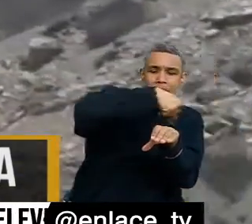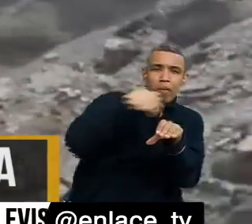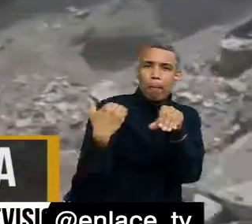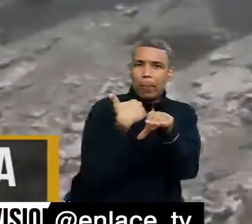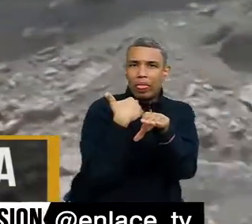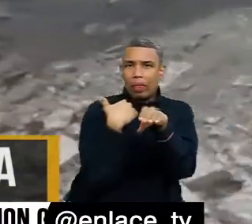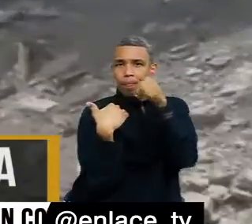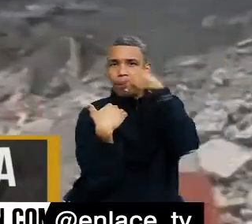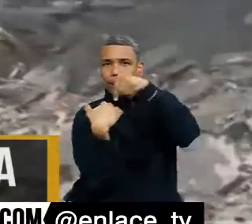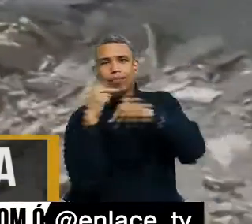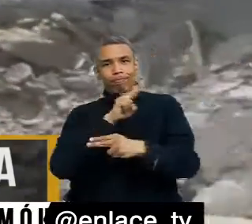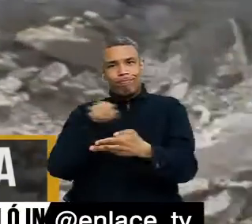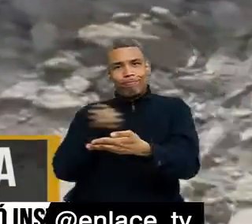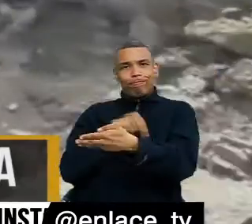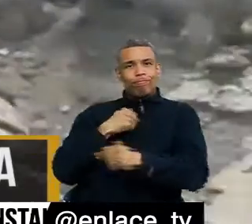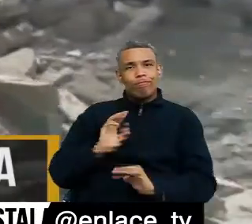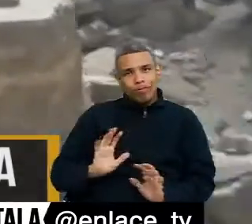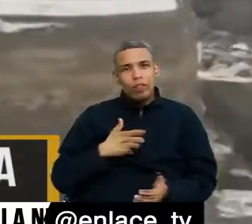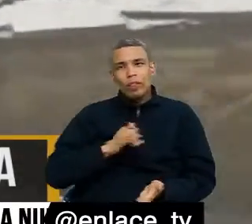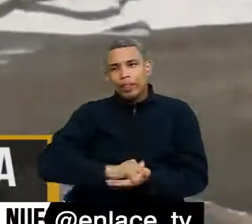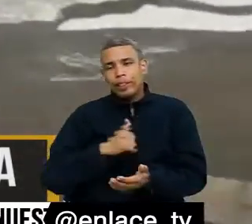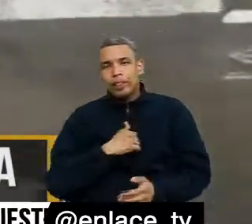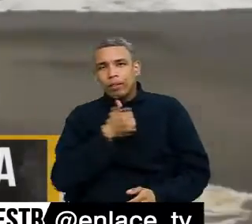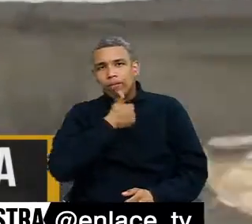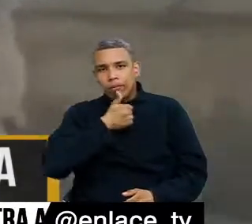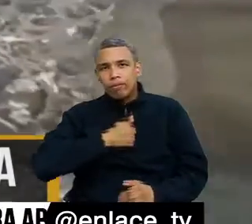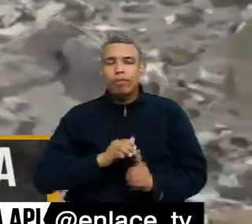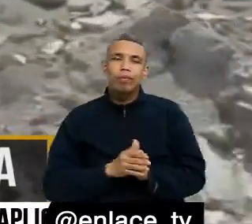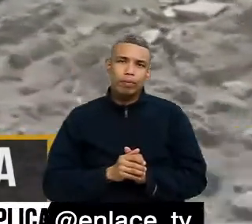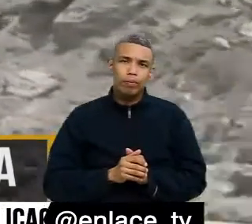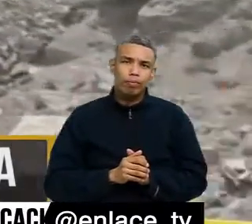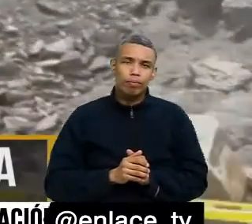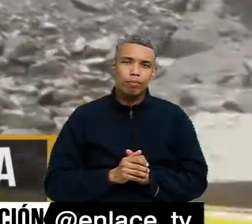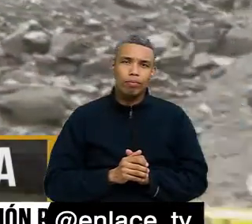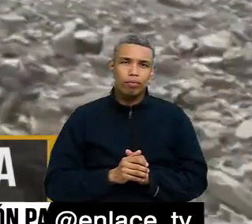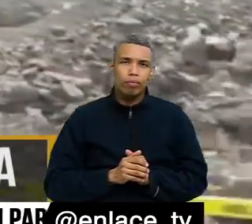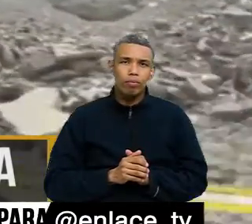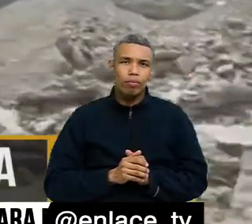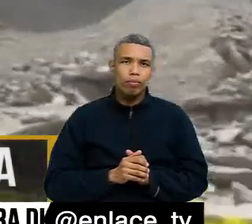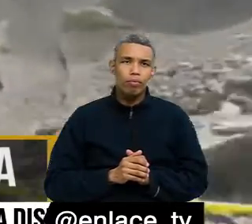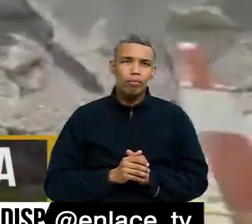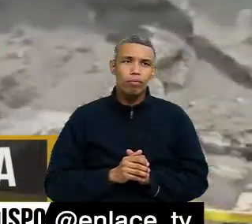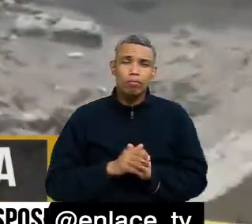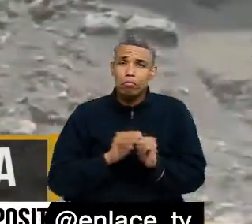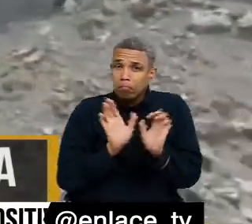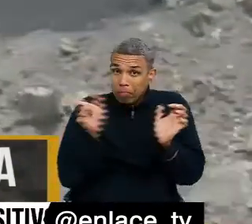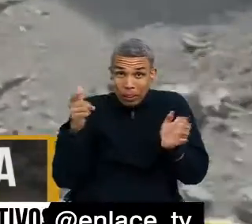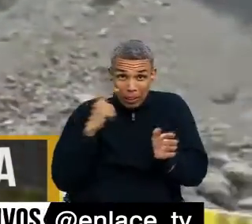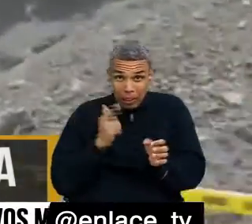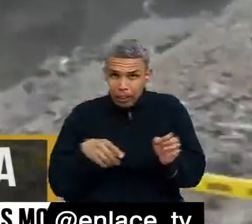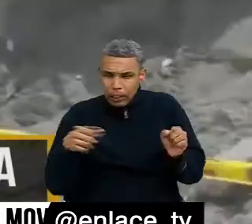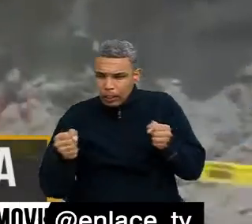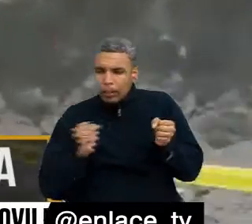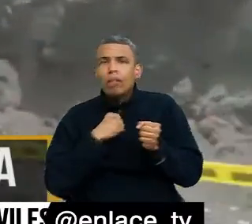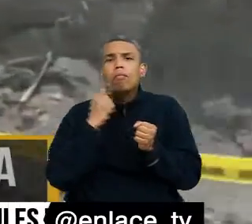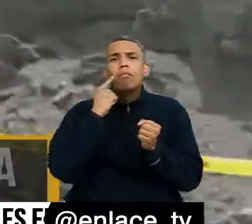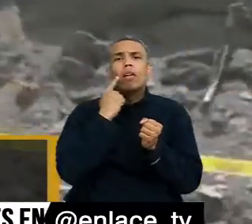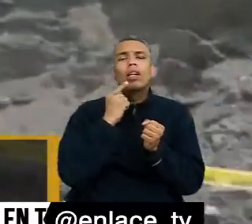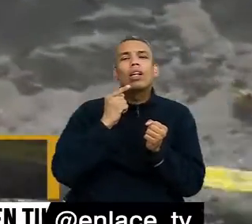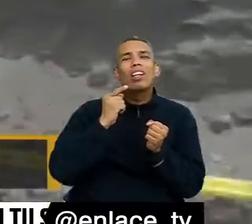conoce como el sector de los Coluviones. A pesar de las dificultades que se dan en esta vía, los trabajos en la obra a cargo de ISAGEN no se dan